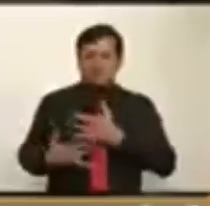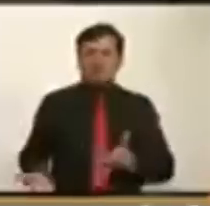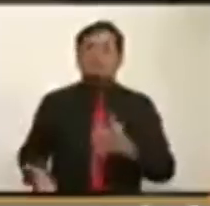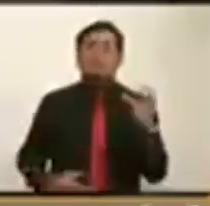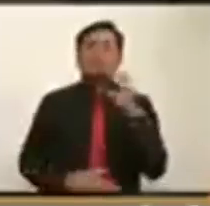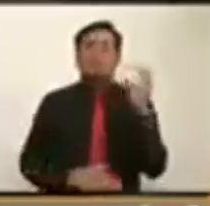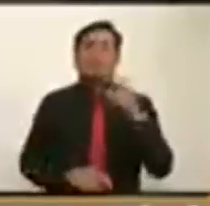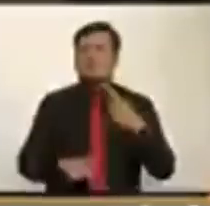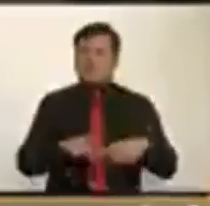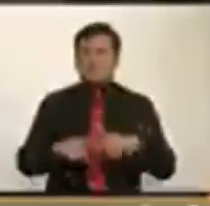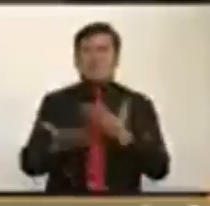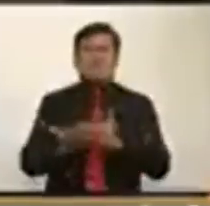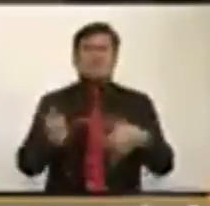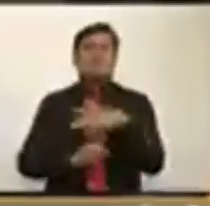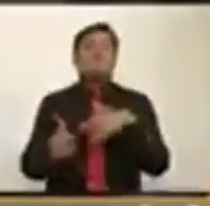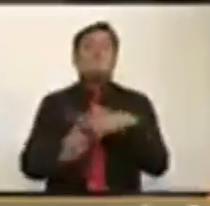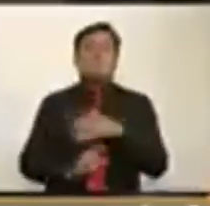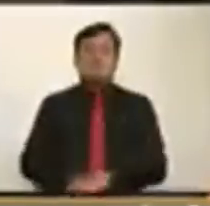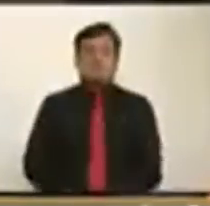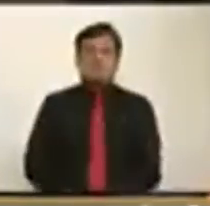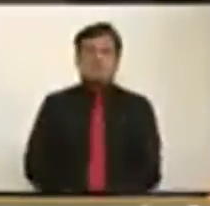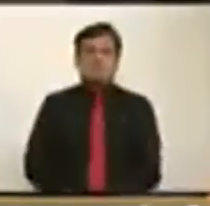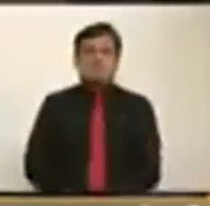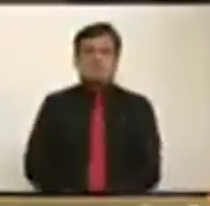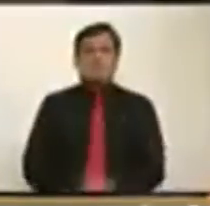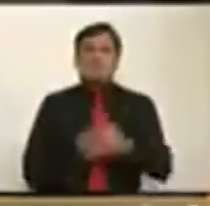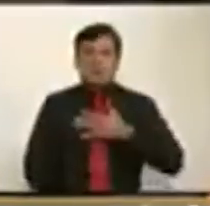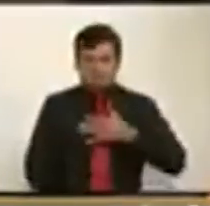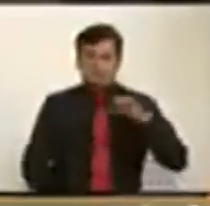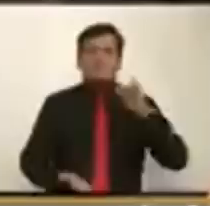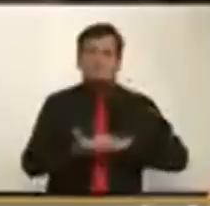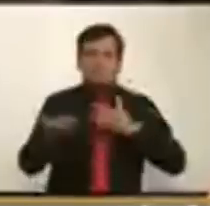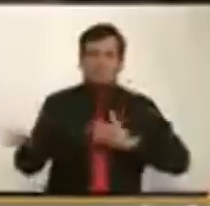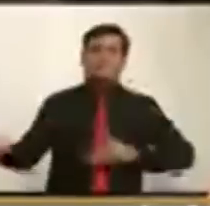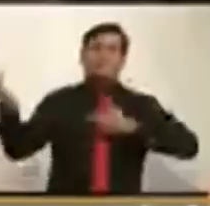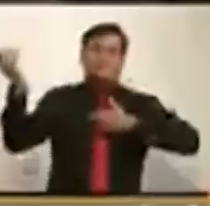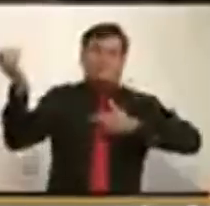en varias ocasiones. Por eso cogí las armas, por amor.